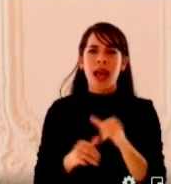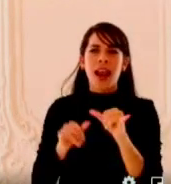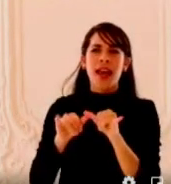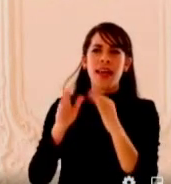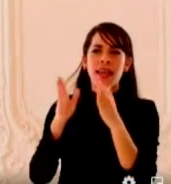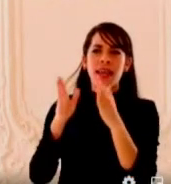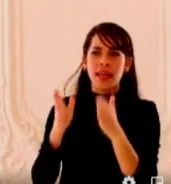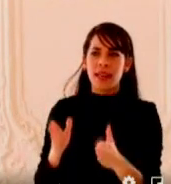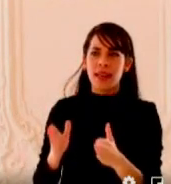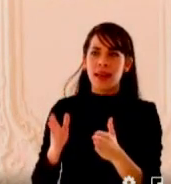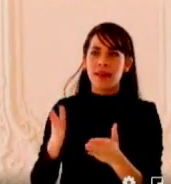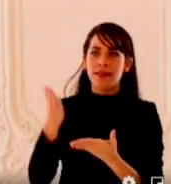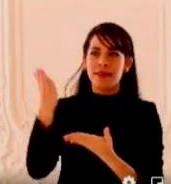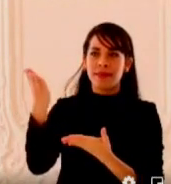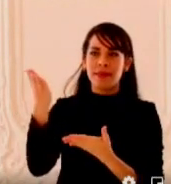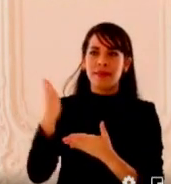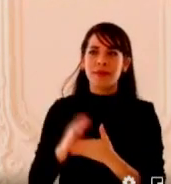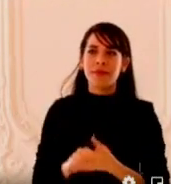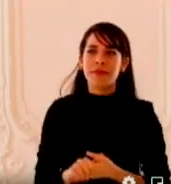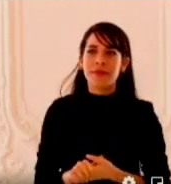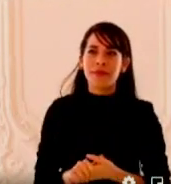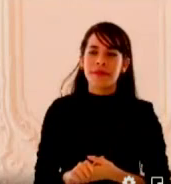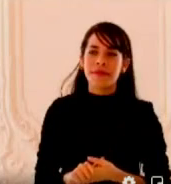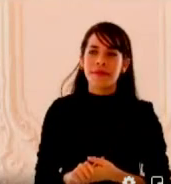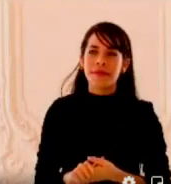Vélez Vega.